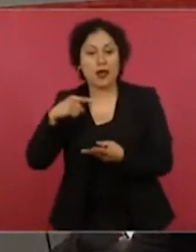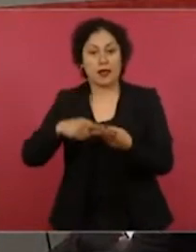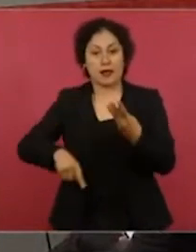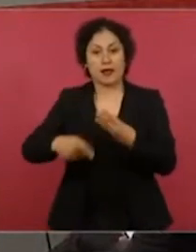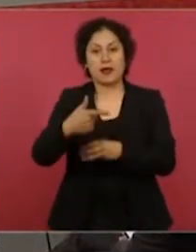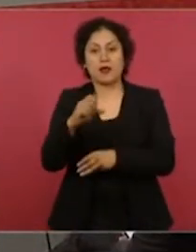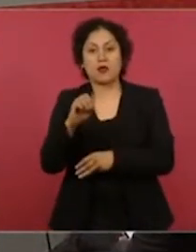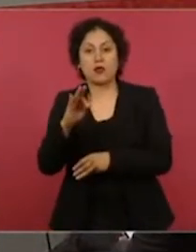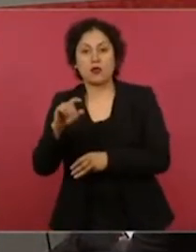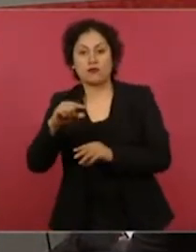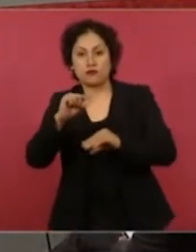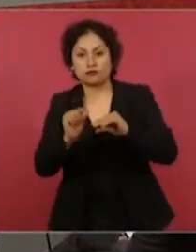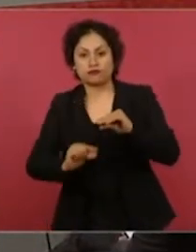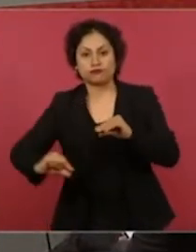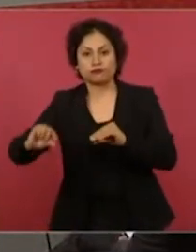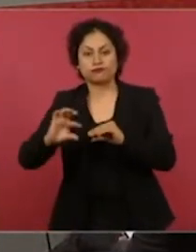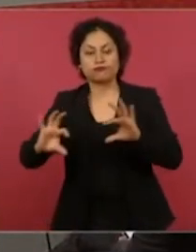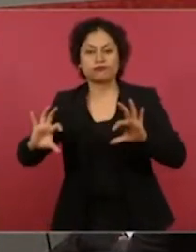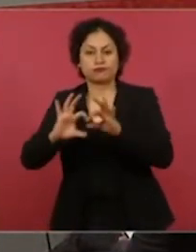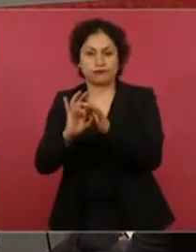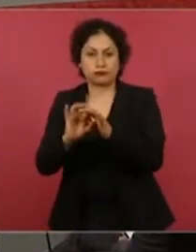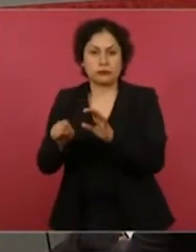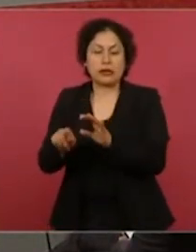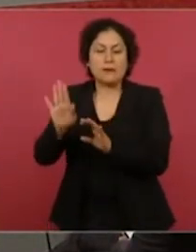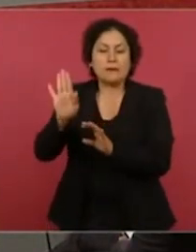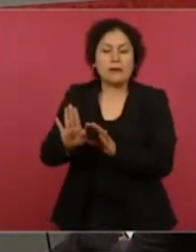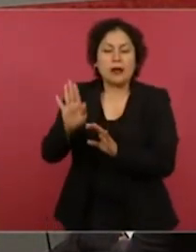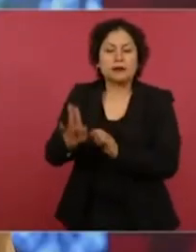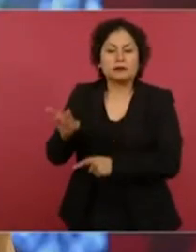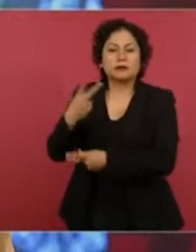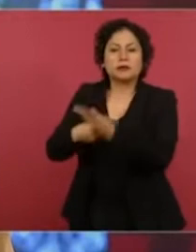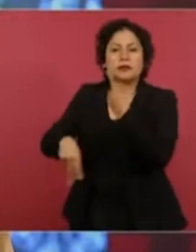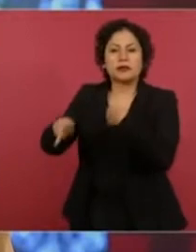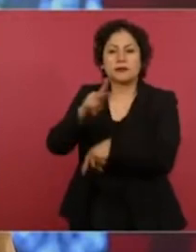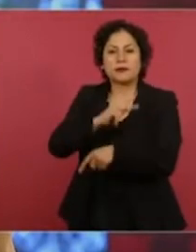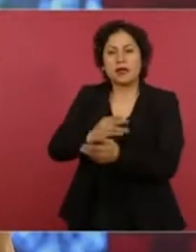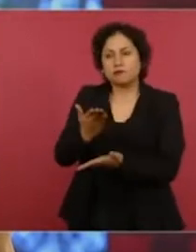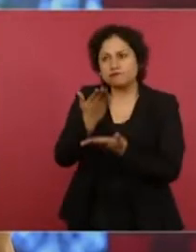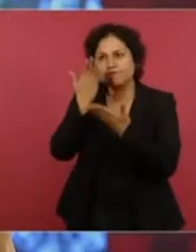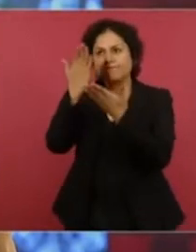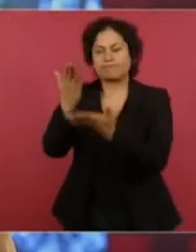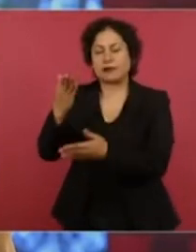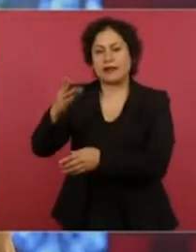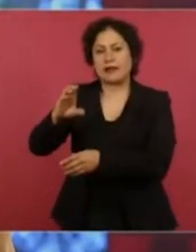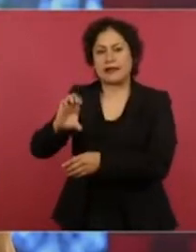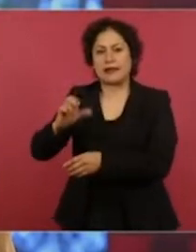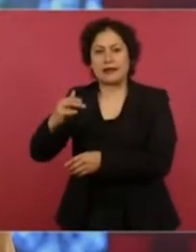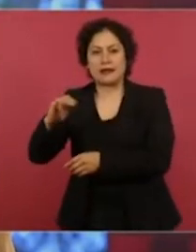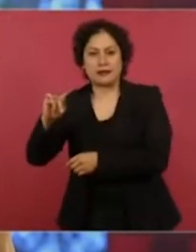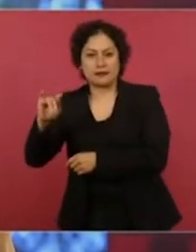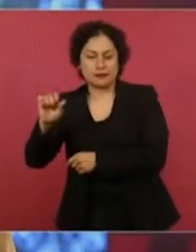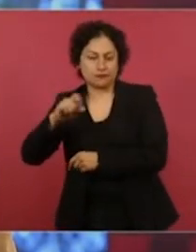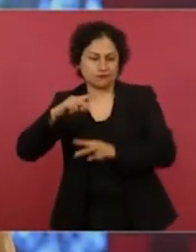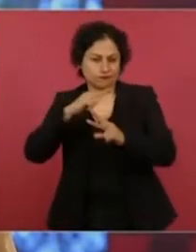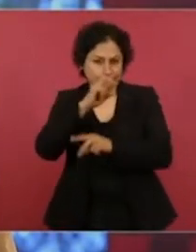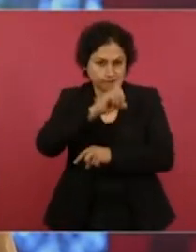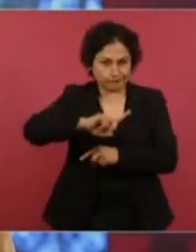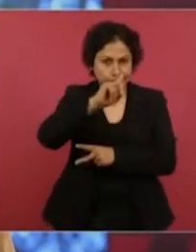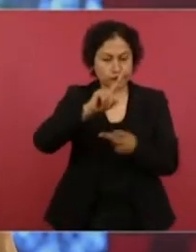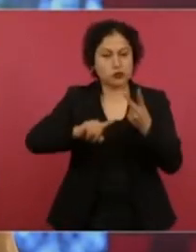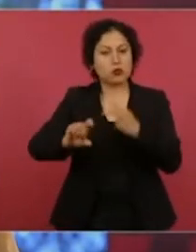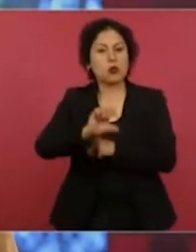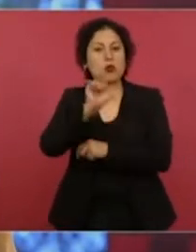donde podría haber llegado el culto a Ejecatl Quetzalcóatl, deidad que en las